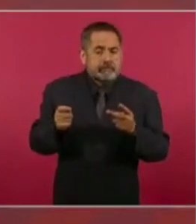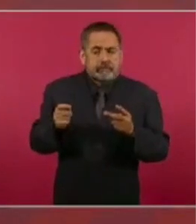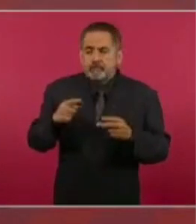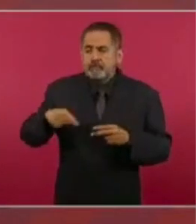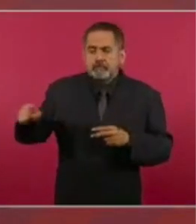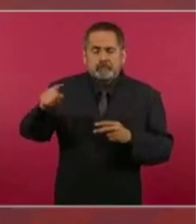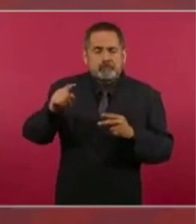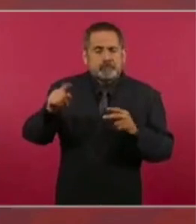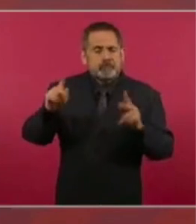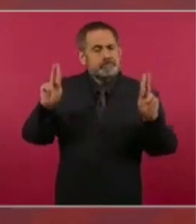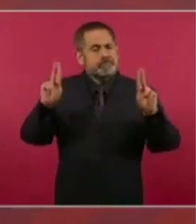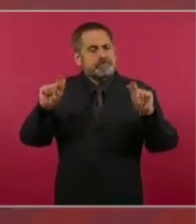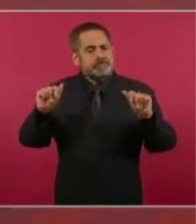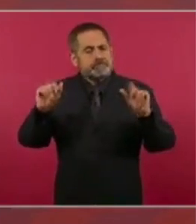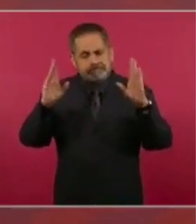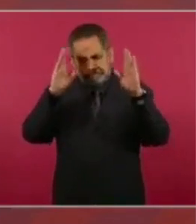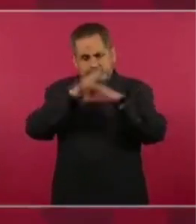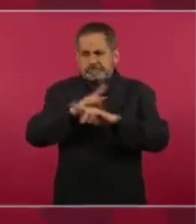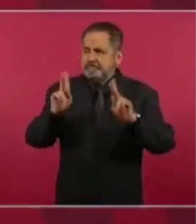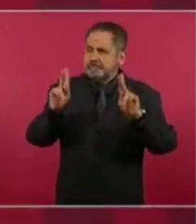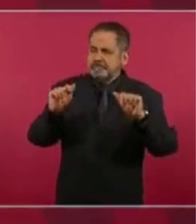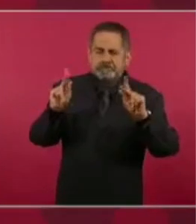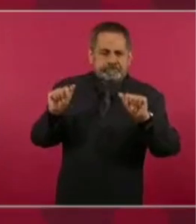una tregua